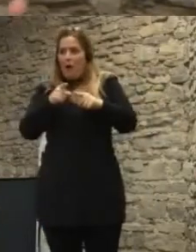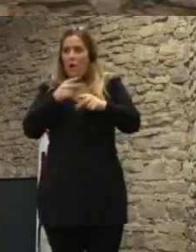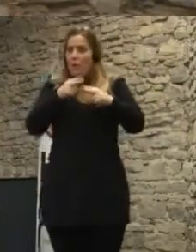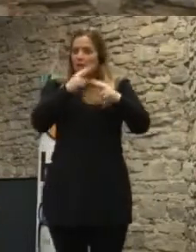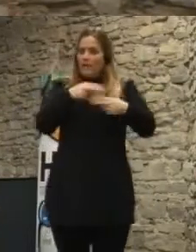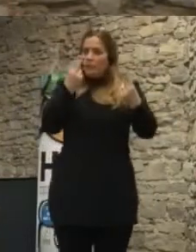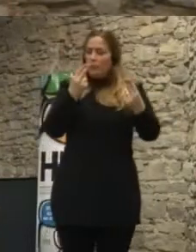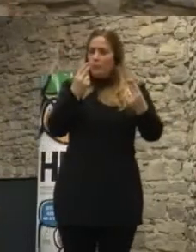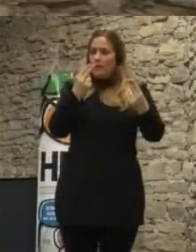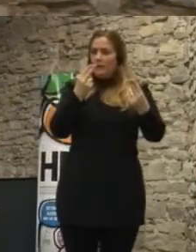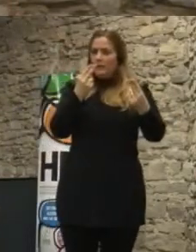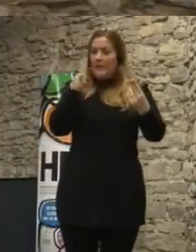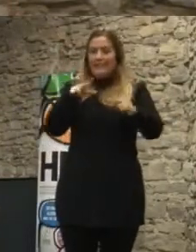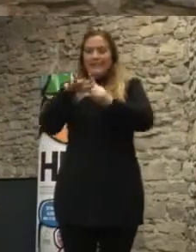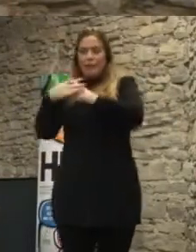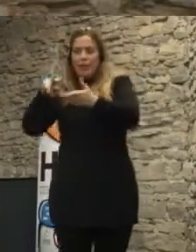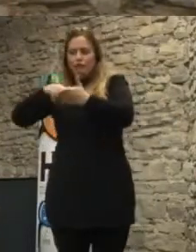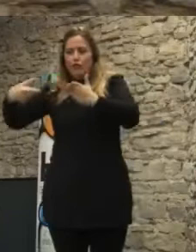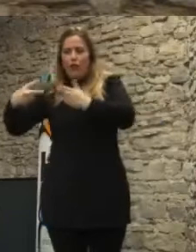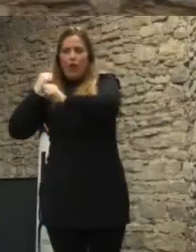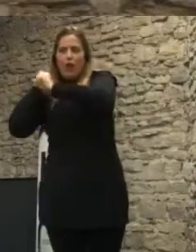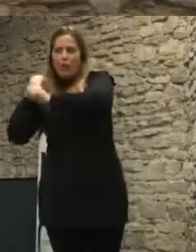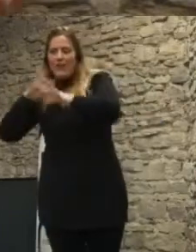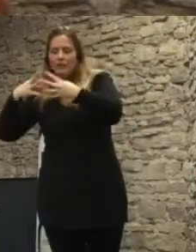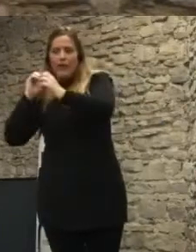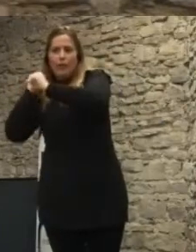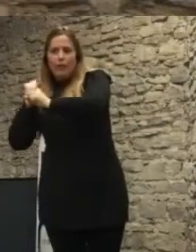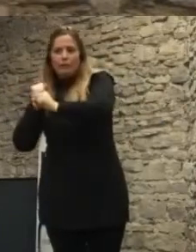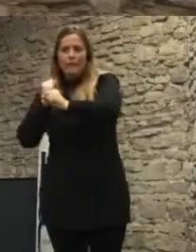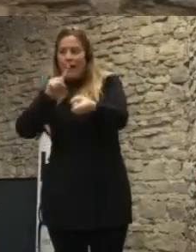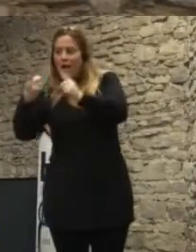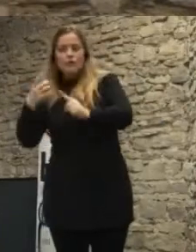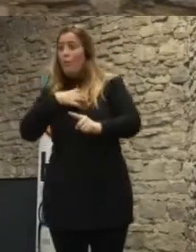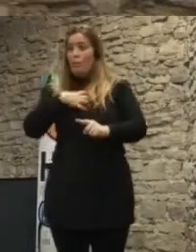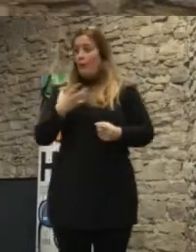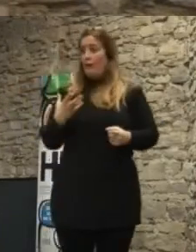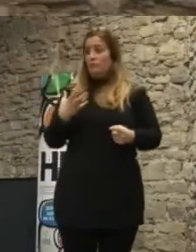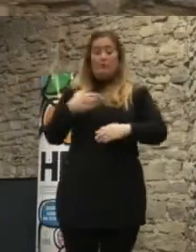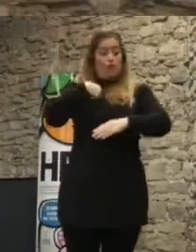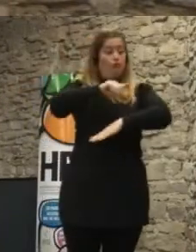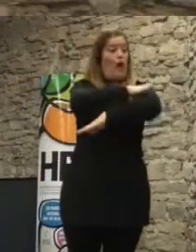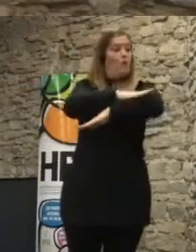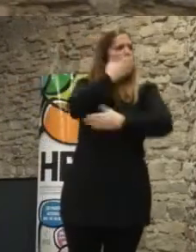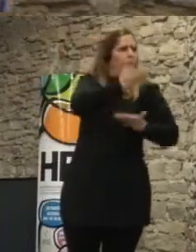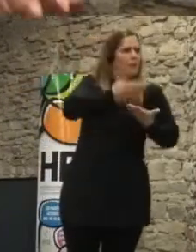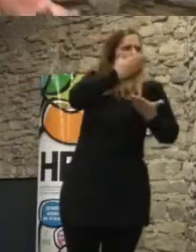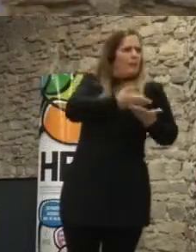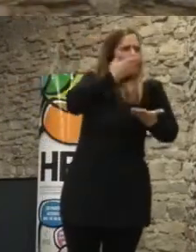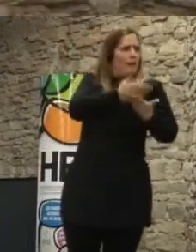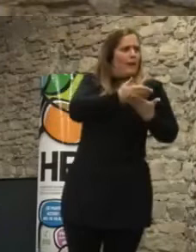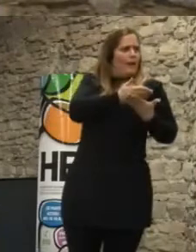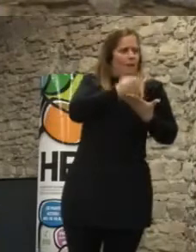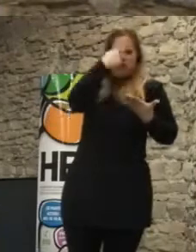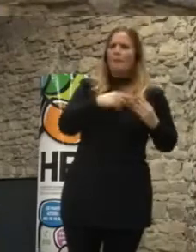de revertir la situación. Le seguimos pidiendo cosas al Estado a la vez que sospechamos que el Estado no va a ser capaz de